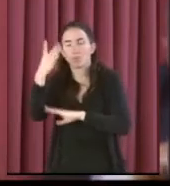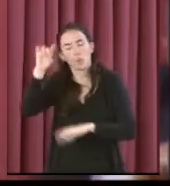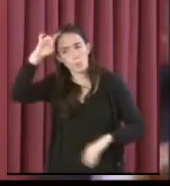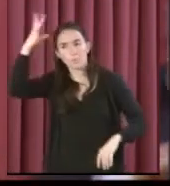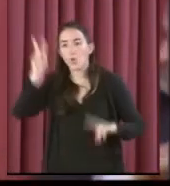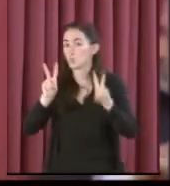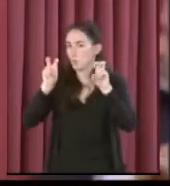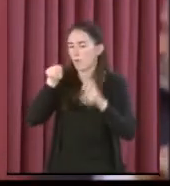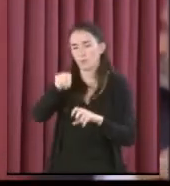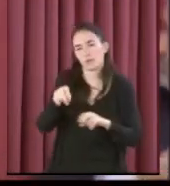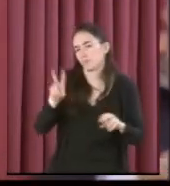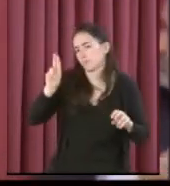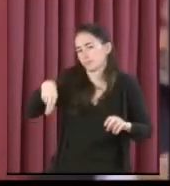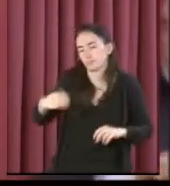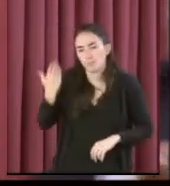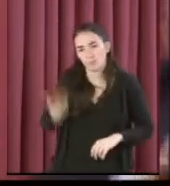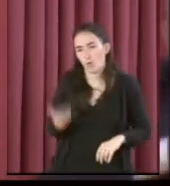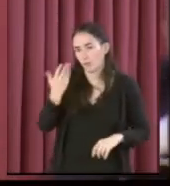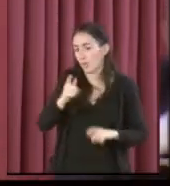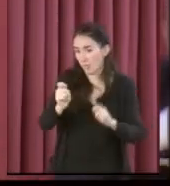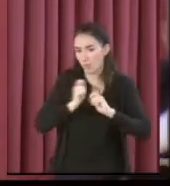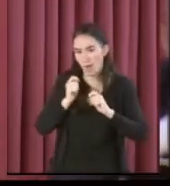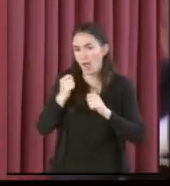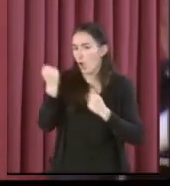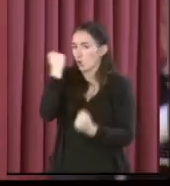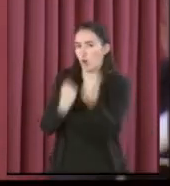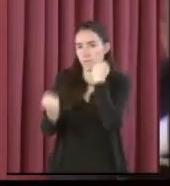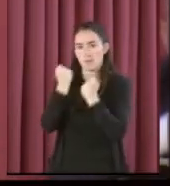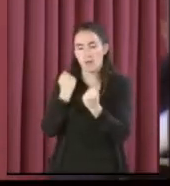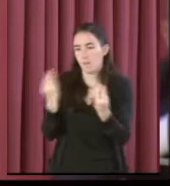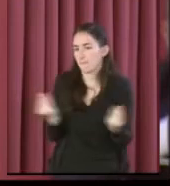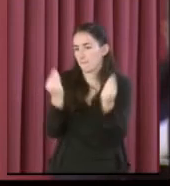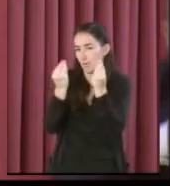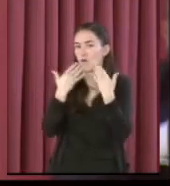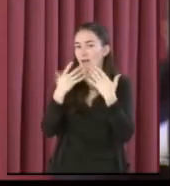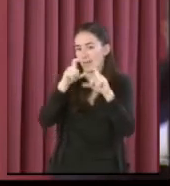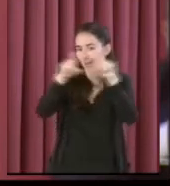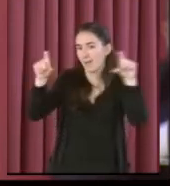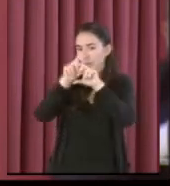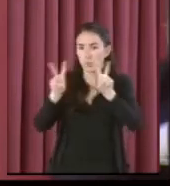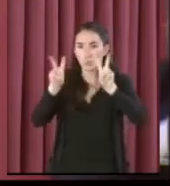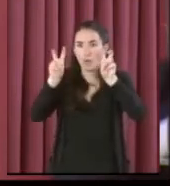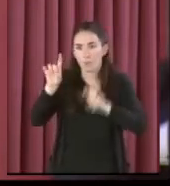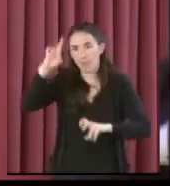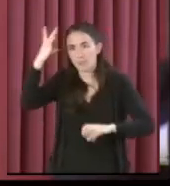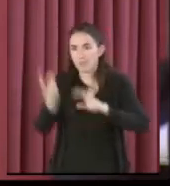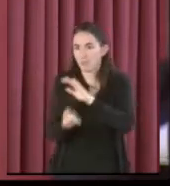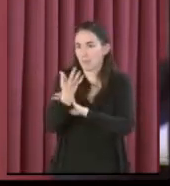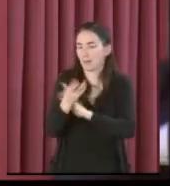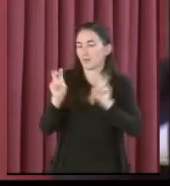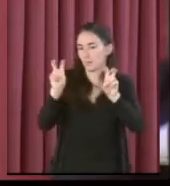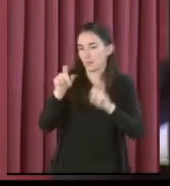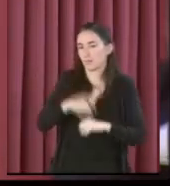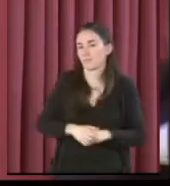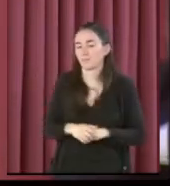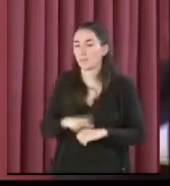los responsables de la recuperación económica, dinamizadores natos de la ciudad y punta de lanza de la innovación. Por eso